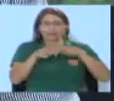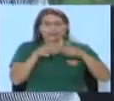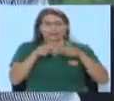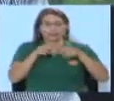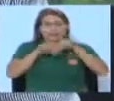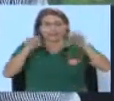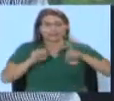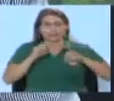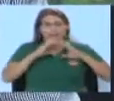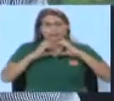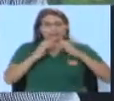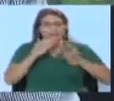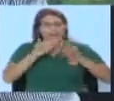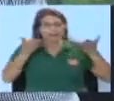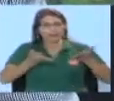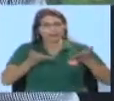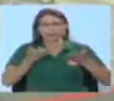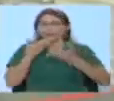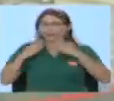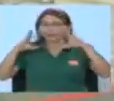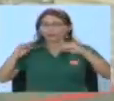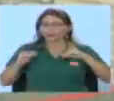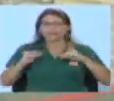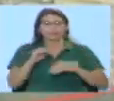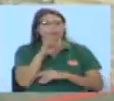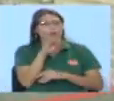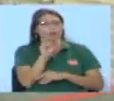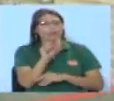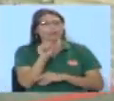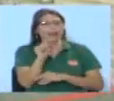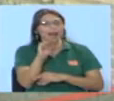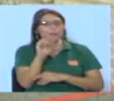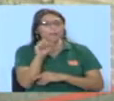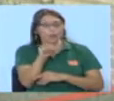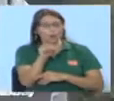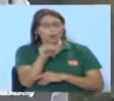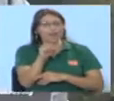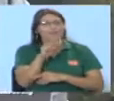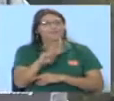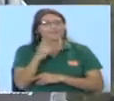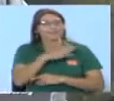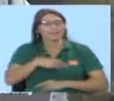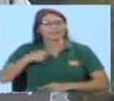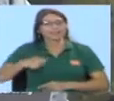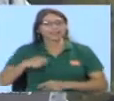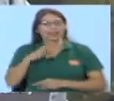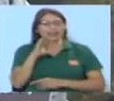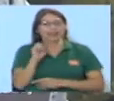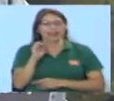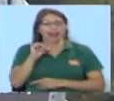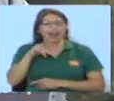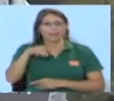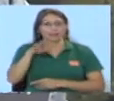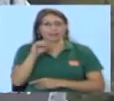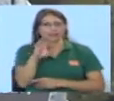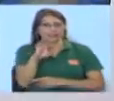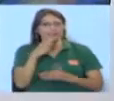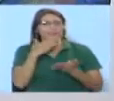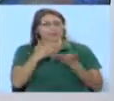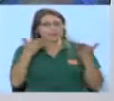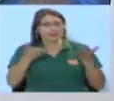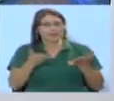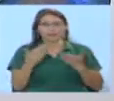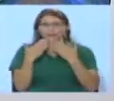Bienvenido. Buenas noches. Y a don Luis Amón, vicepresidente de Camptic, también bienvenido. Muchas gracias. Bueno, ahora